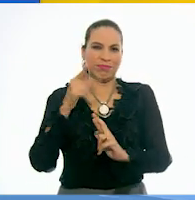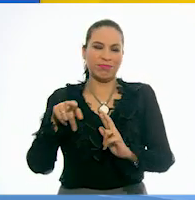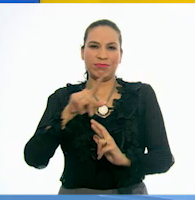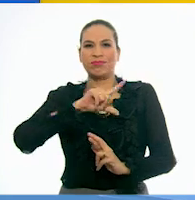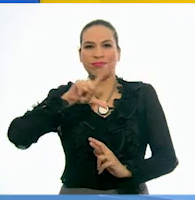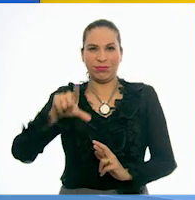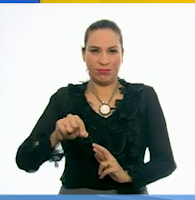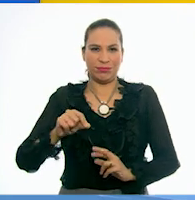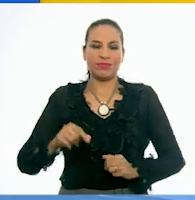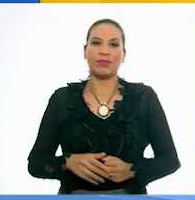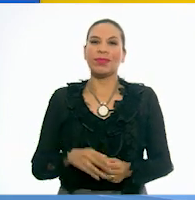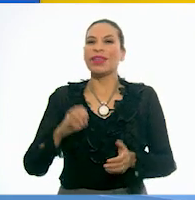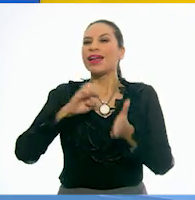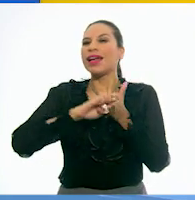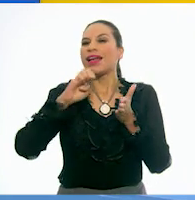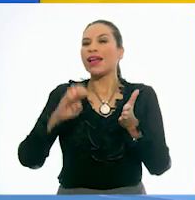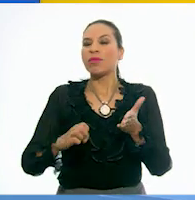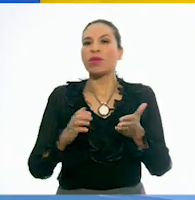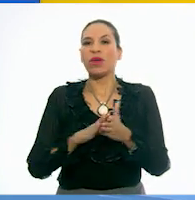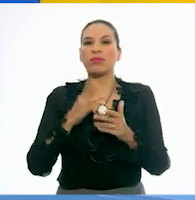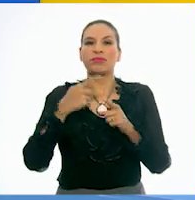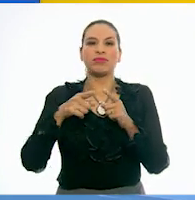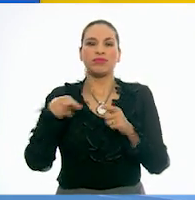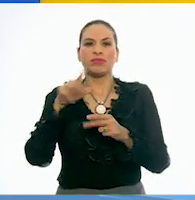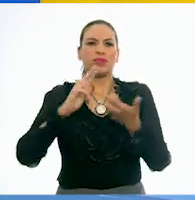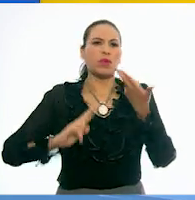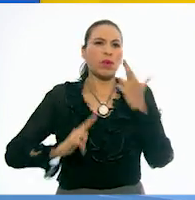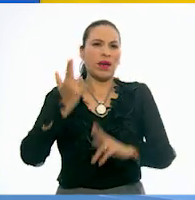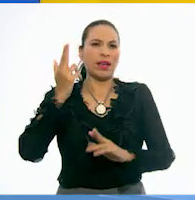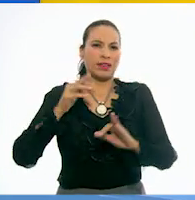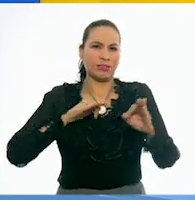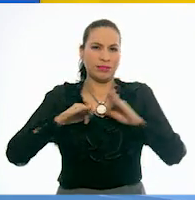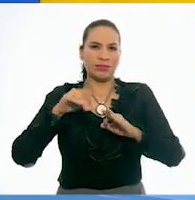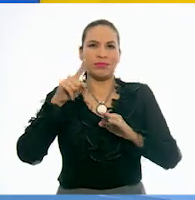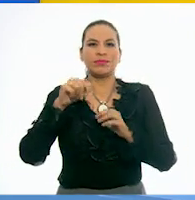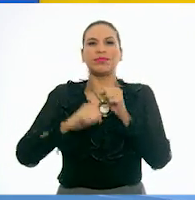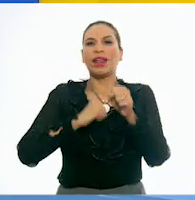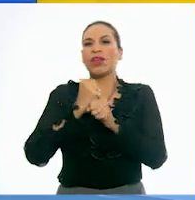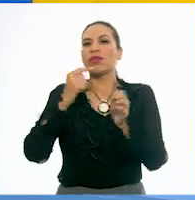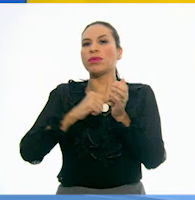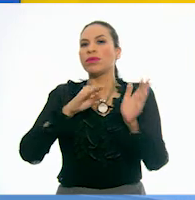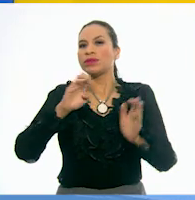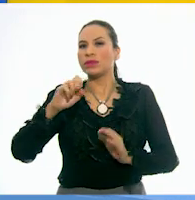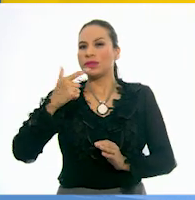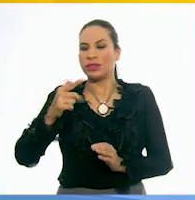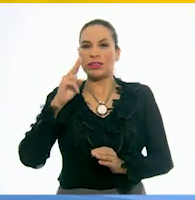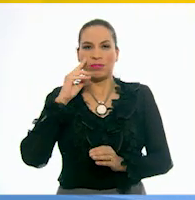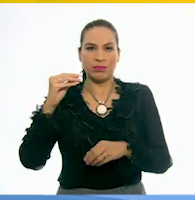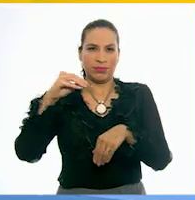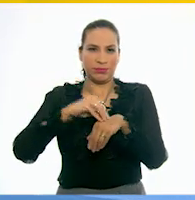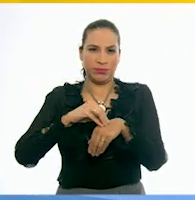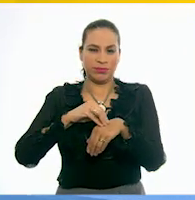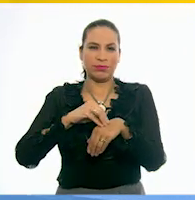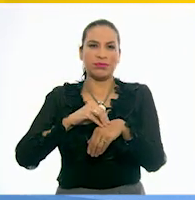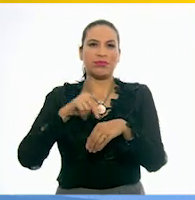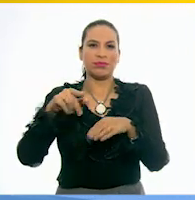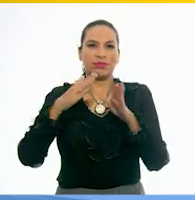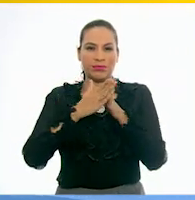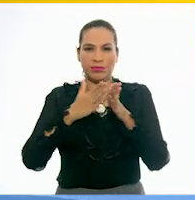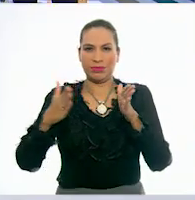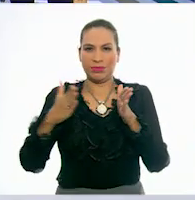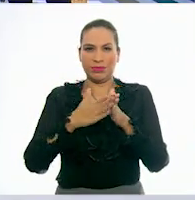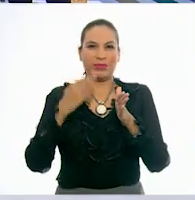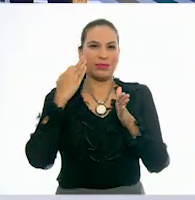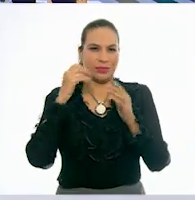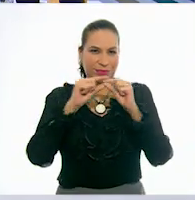estalló después. Por ejemplo, como las huelgas laborales en el año de 1907. Vamos a marcar estas en nuestra línea del tiempo,